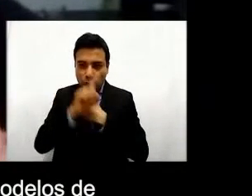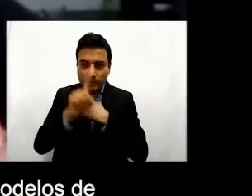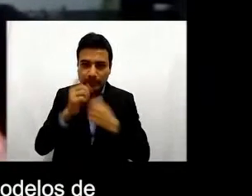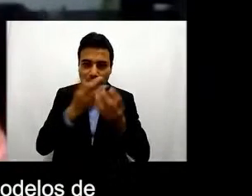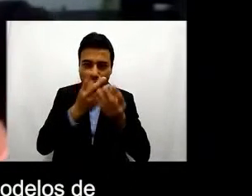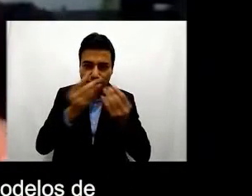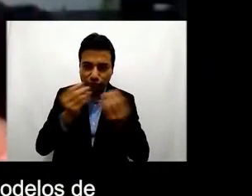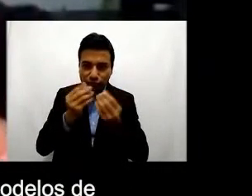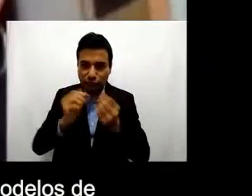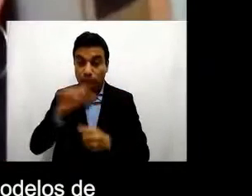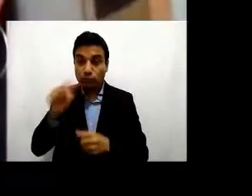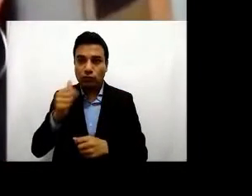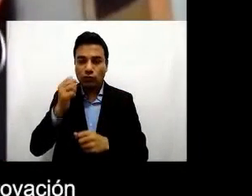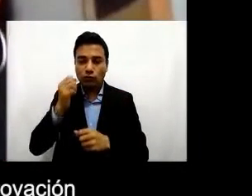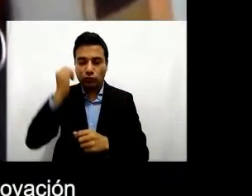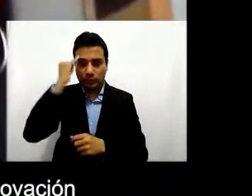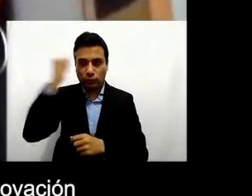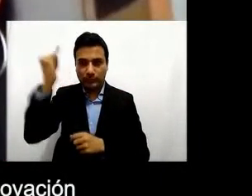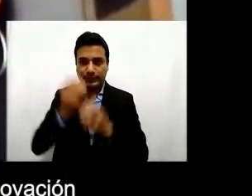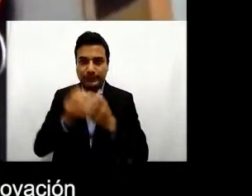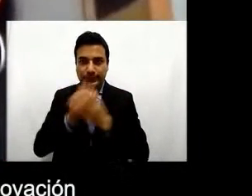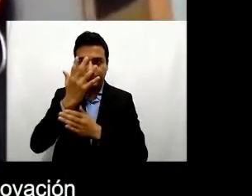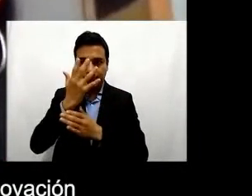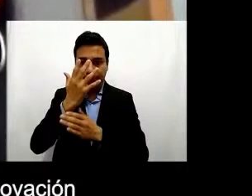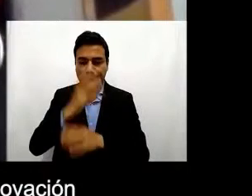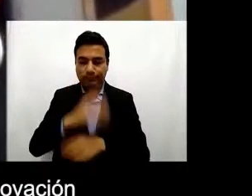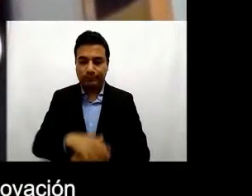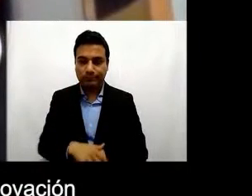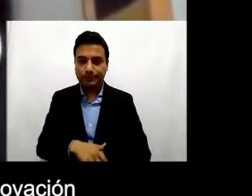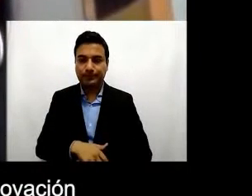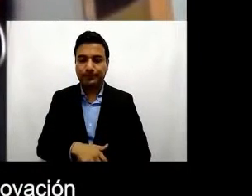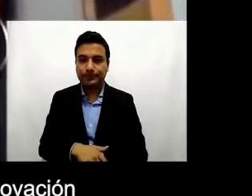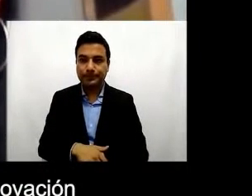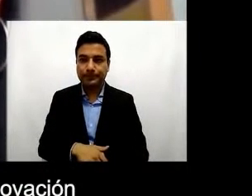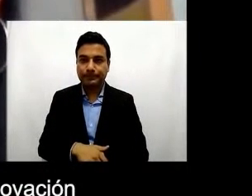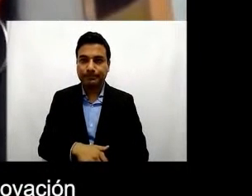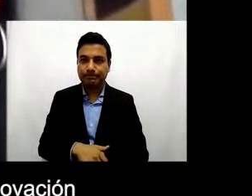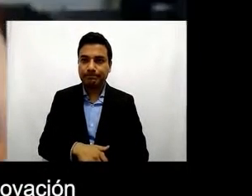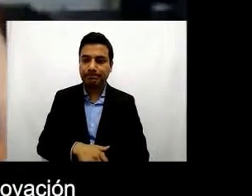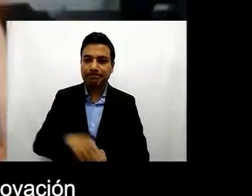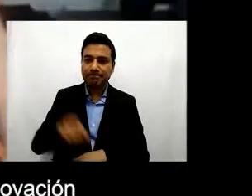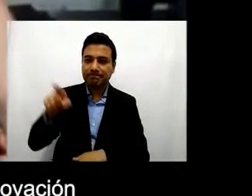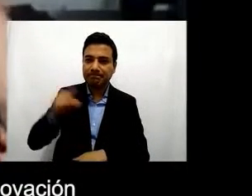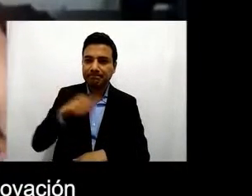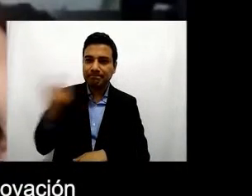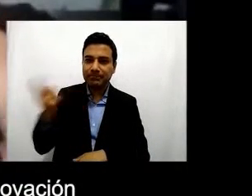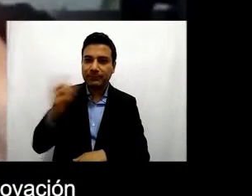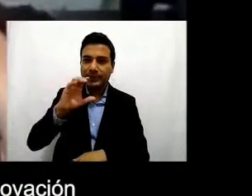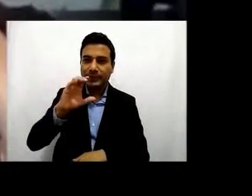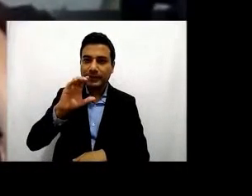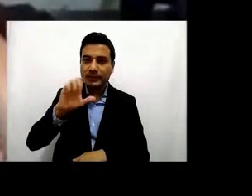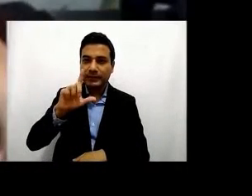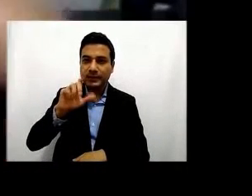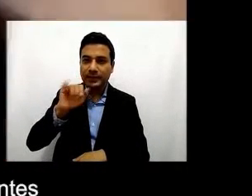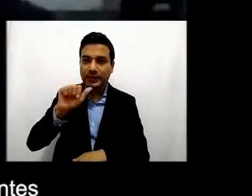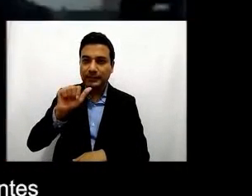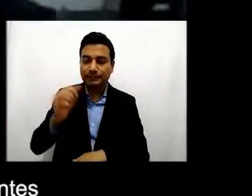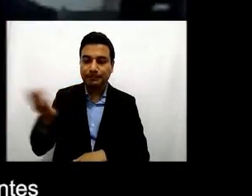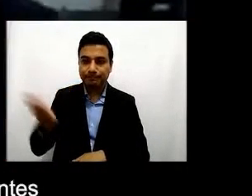innovación. Gracias, Gerardo. Celia, ¿cuál es el valor de la innovación ciudadana hoy en día?